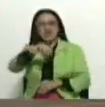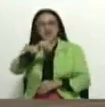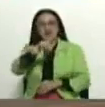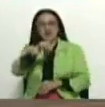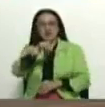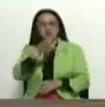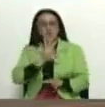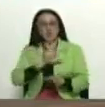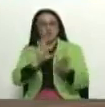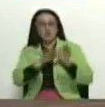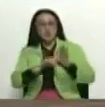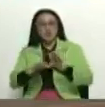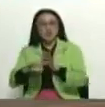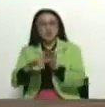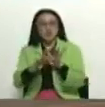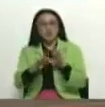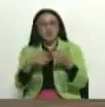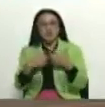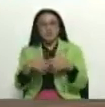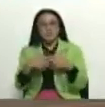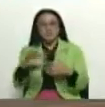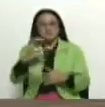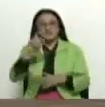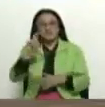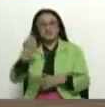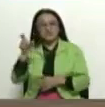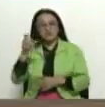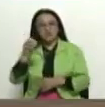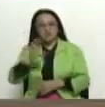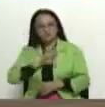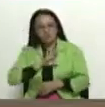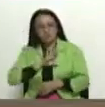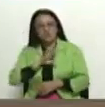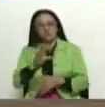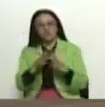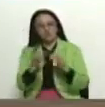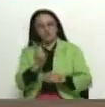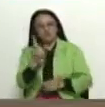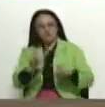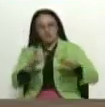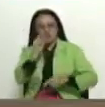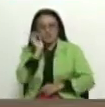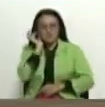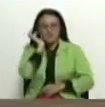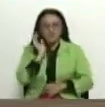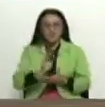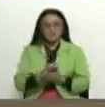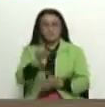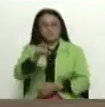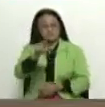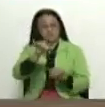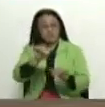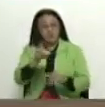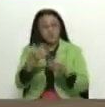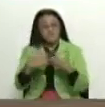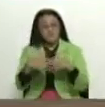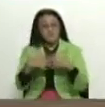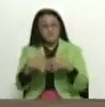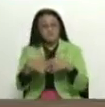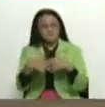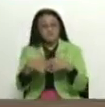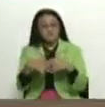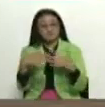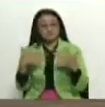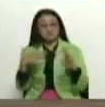detrás del robo de la empresa Citgo que le pertenece a todos los venezolanos. Una empresa que está cotizada